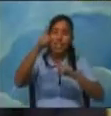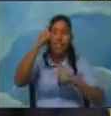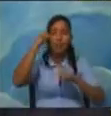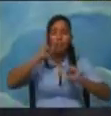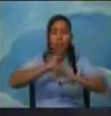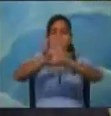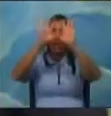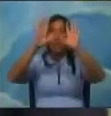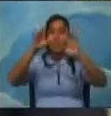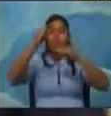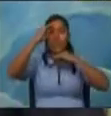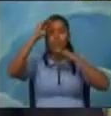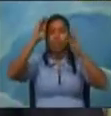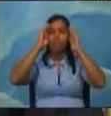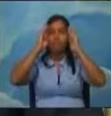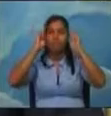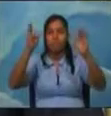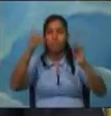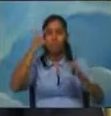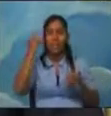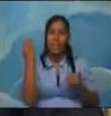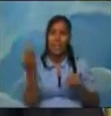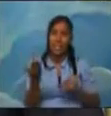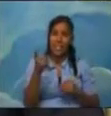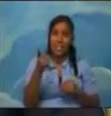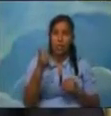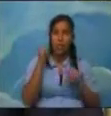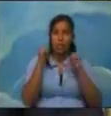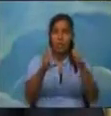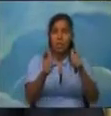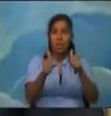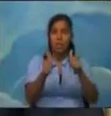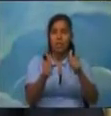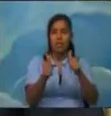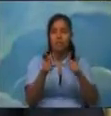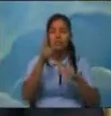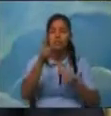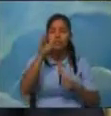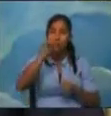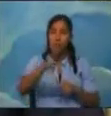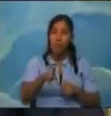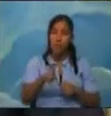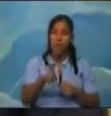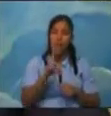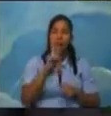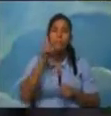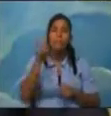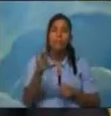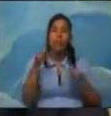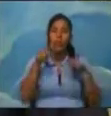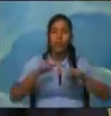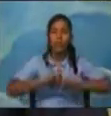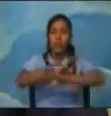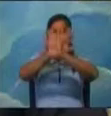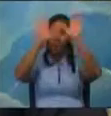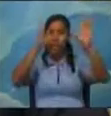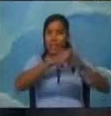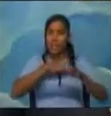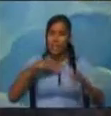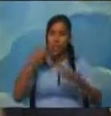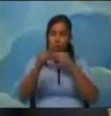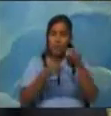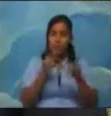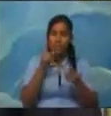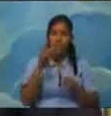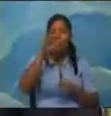y hay que atenderla. ¿Para qué? Para que nos vaya bien. También la pregunta en esta mañana que quiero hacerte, ¿estás